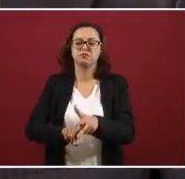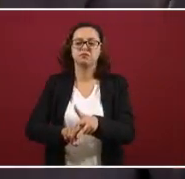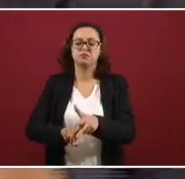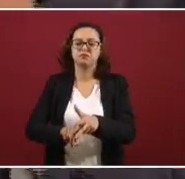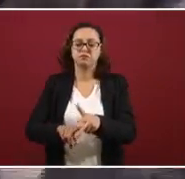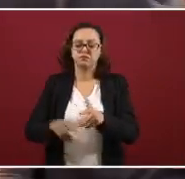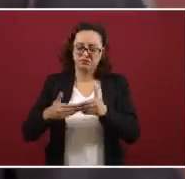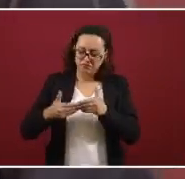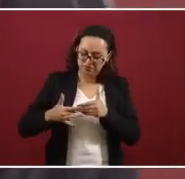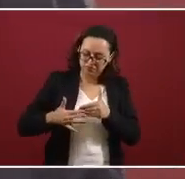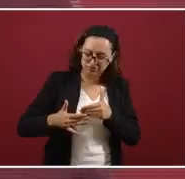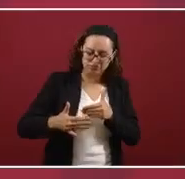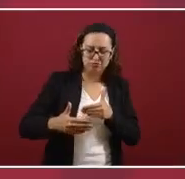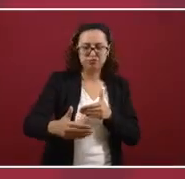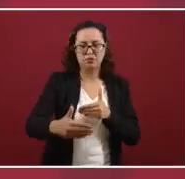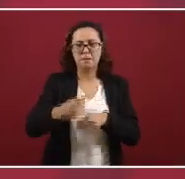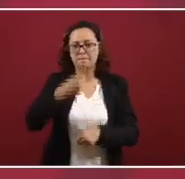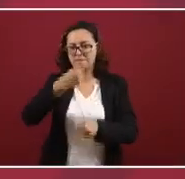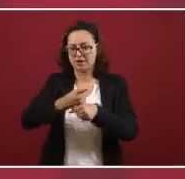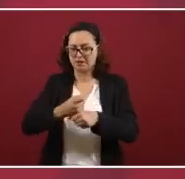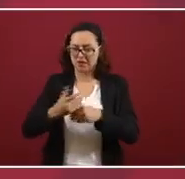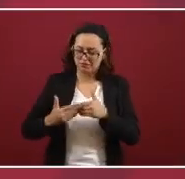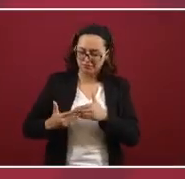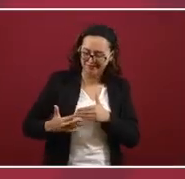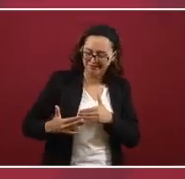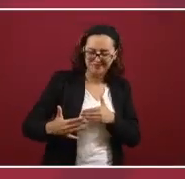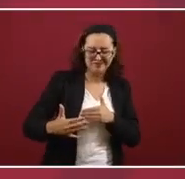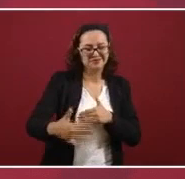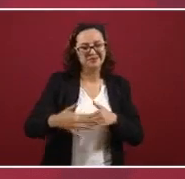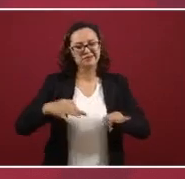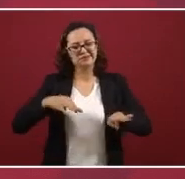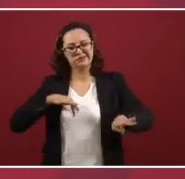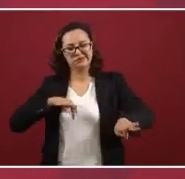una primera etapa, porque vamos a trabajar